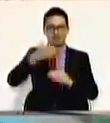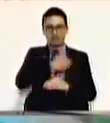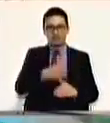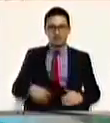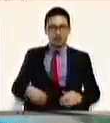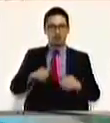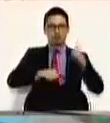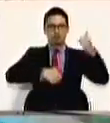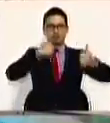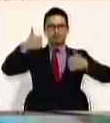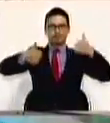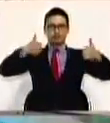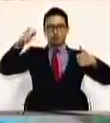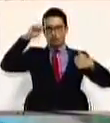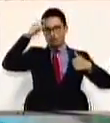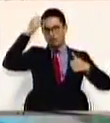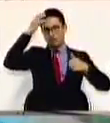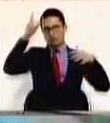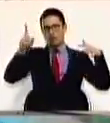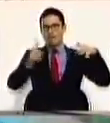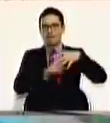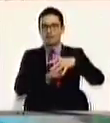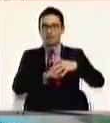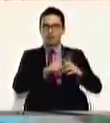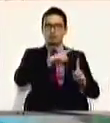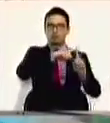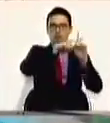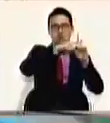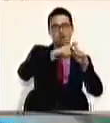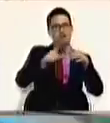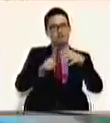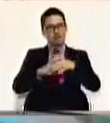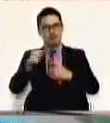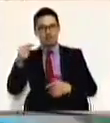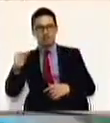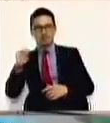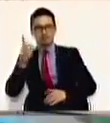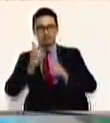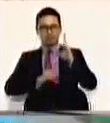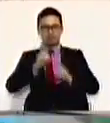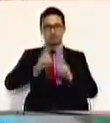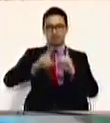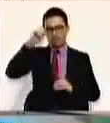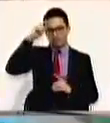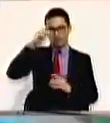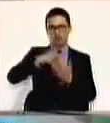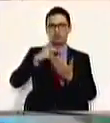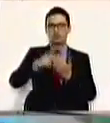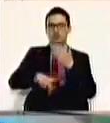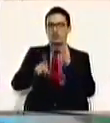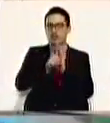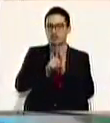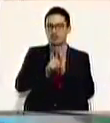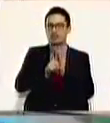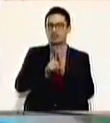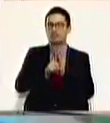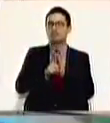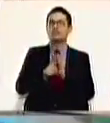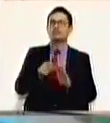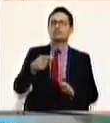gobierno que pueden resultar afectados positiva o negativamente con las determinaciones gubernamentales o con los proyectos de ley? Esa pregunta la hemos